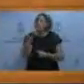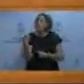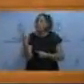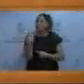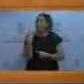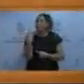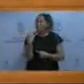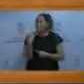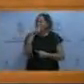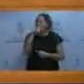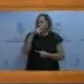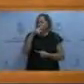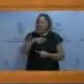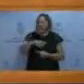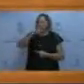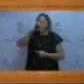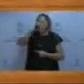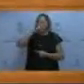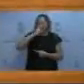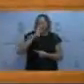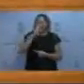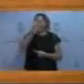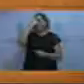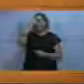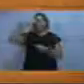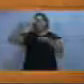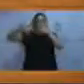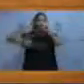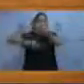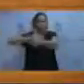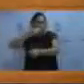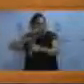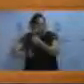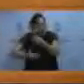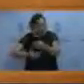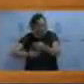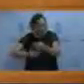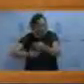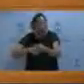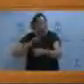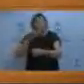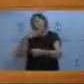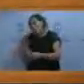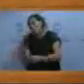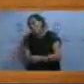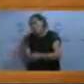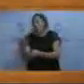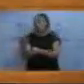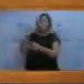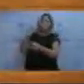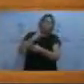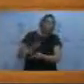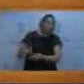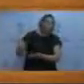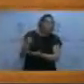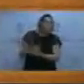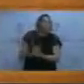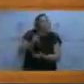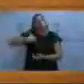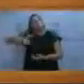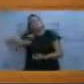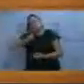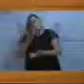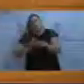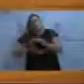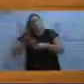va a ser recordado usted, por mucho que nos riñe aquí, supongo que ahora me soltará una retaíla, me dirá que es que nosotros no colaboramos con la empresa,